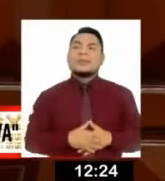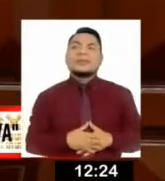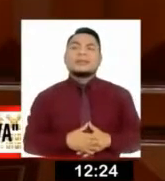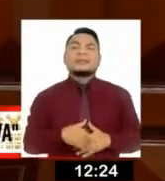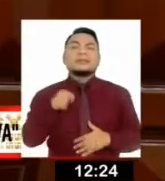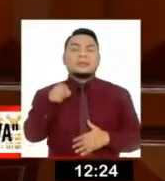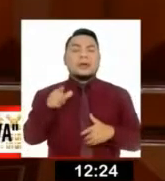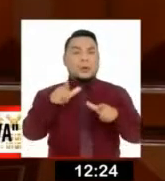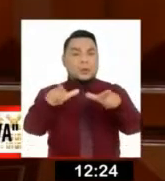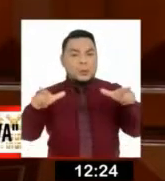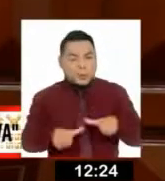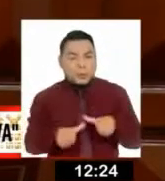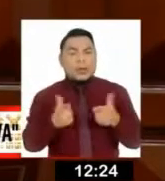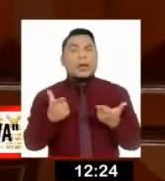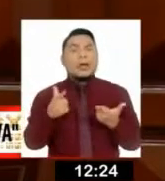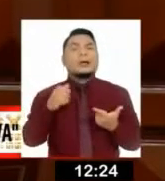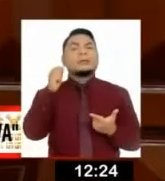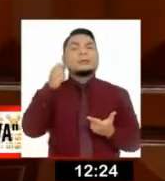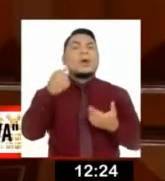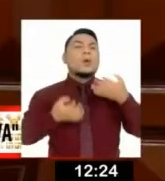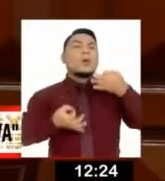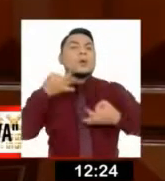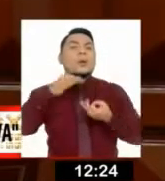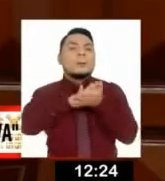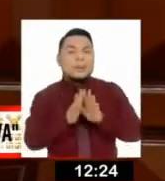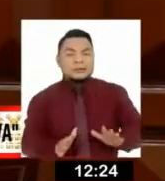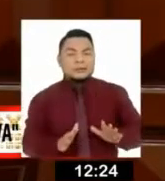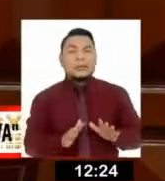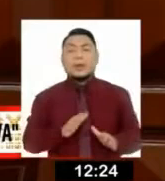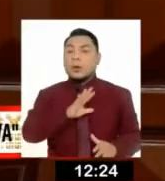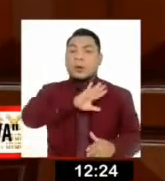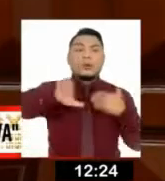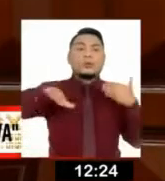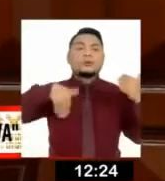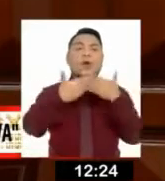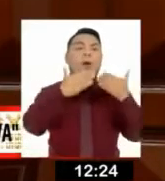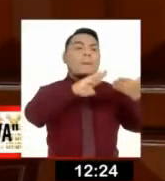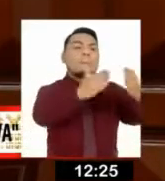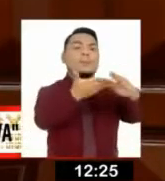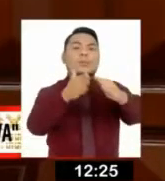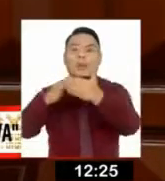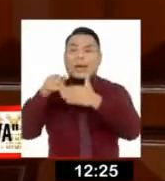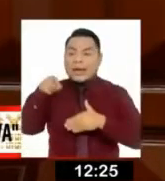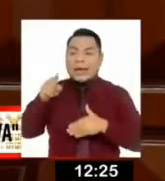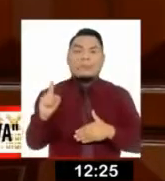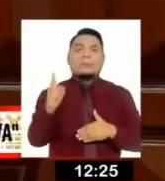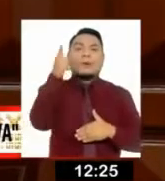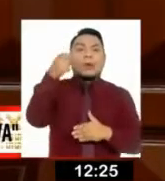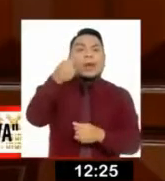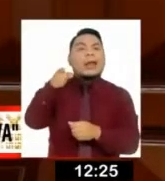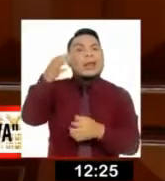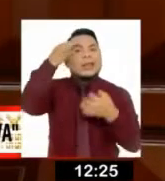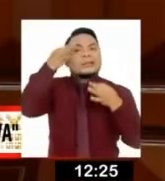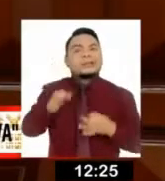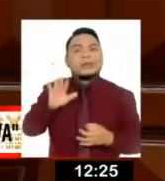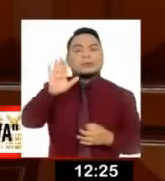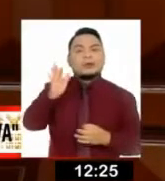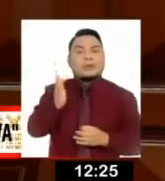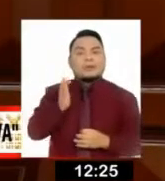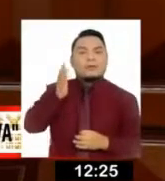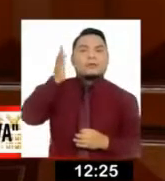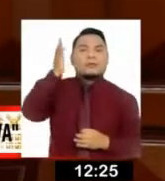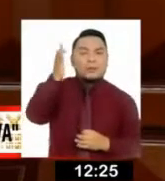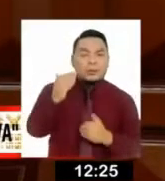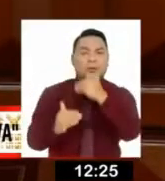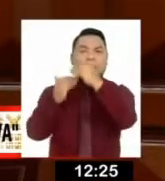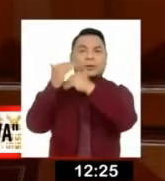en un escenario de paz con justicia social, donde cada pueblo sea protagonista de su destino.